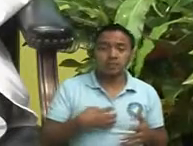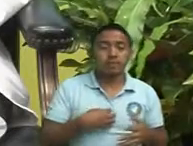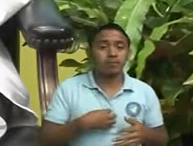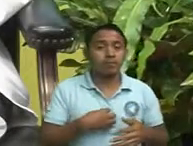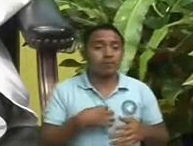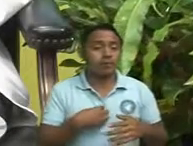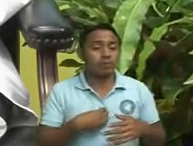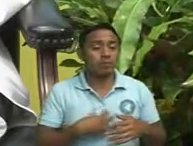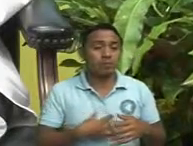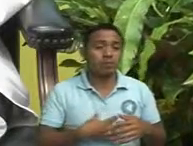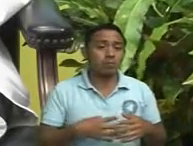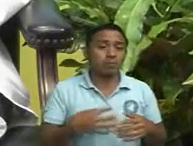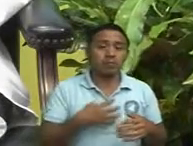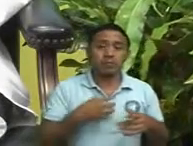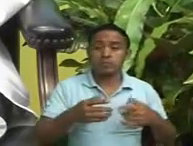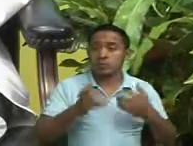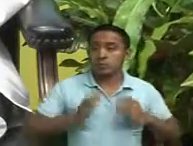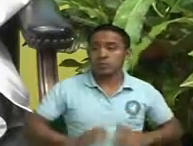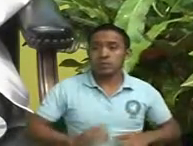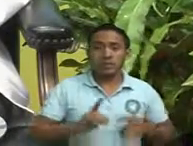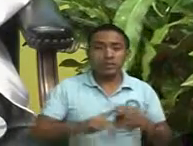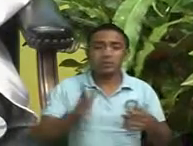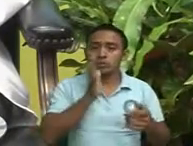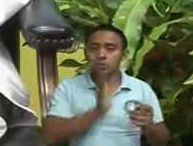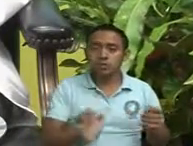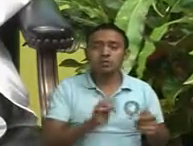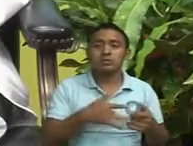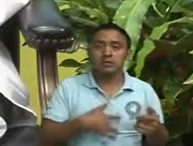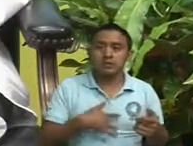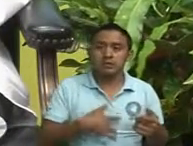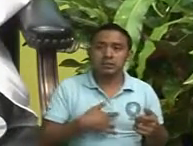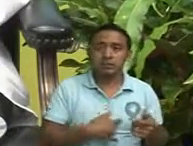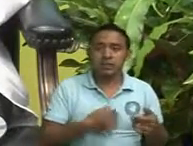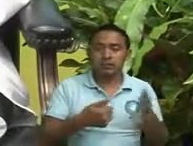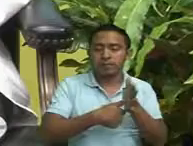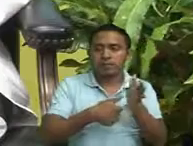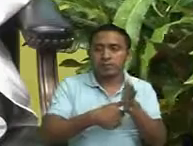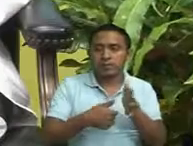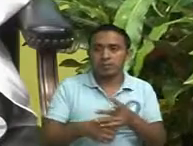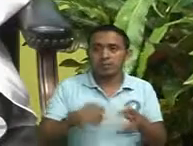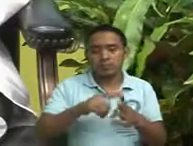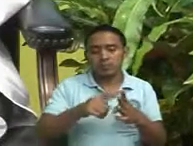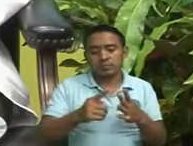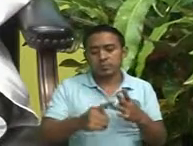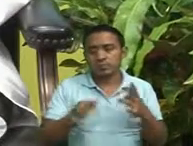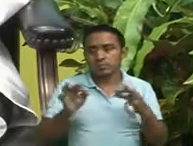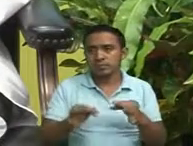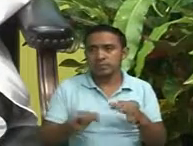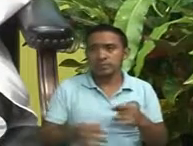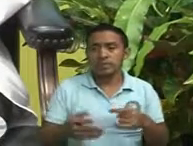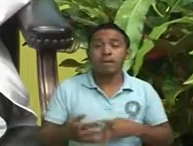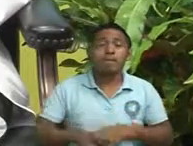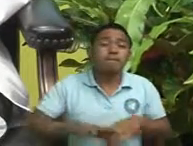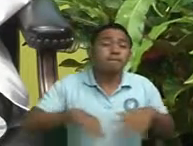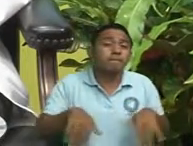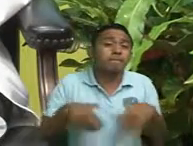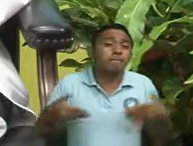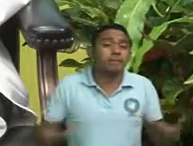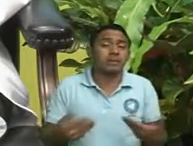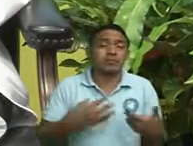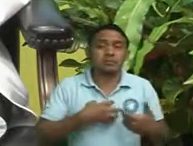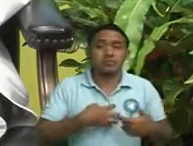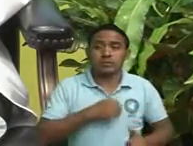cuerpo. En los niños es necesario meriendas y en nosotros los adultos con tus tres tiempos de comida al día. ¿Para qué? Para